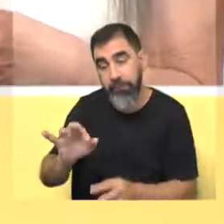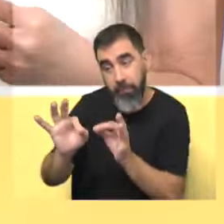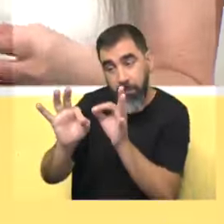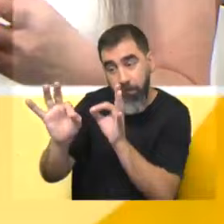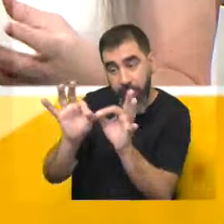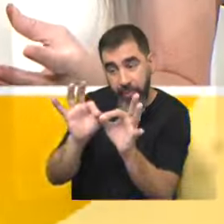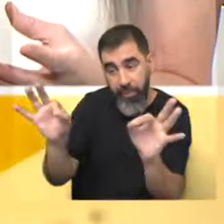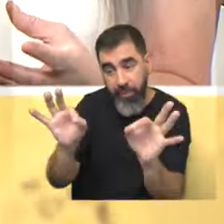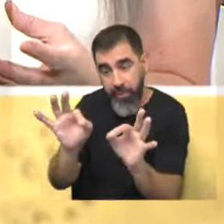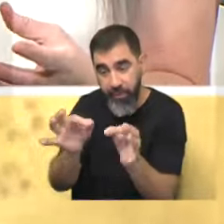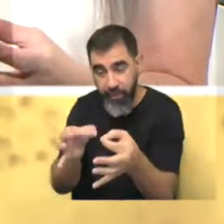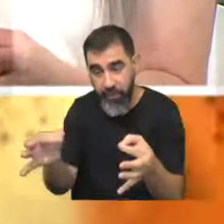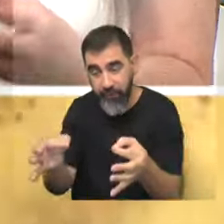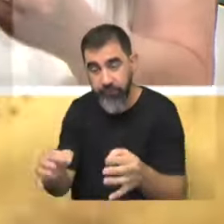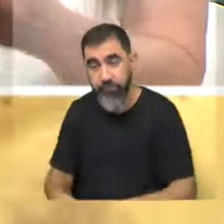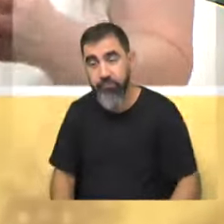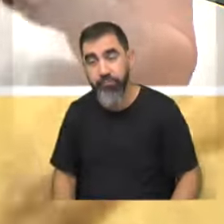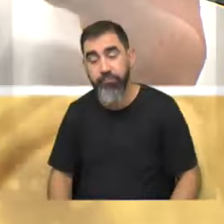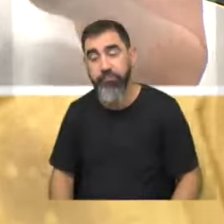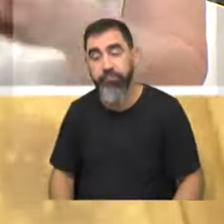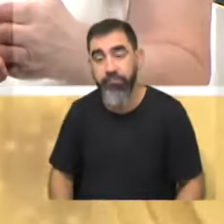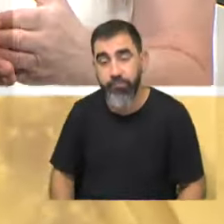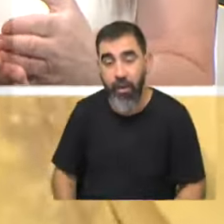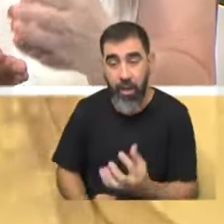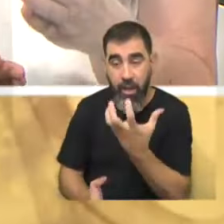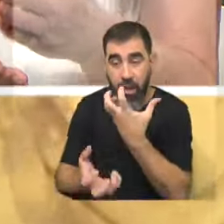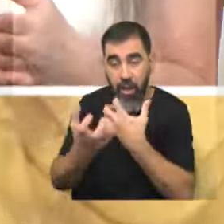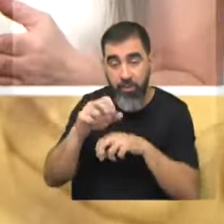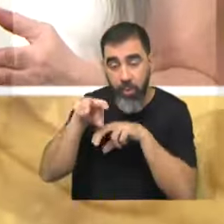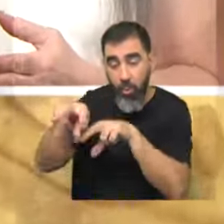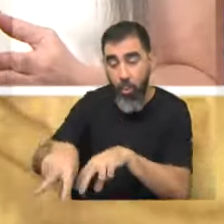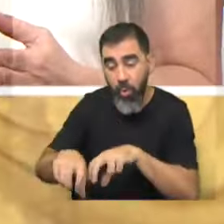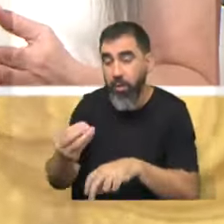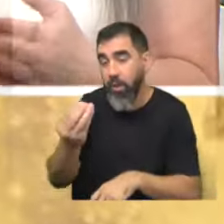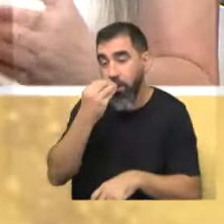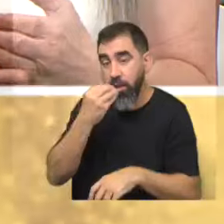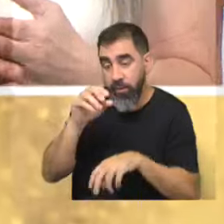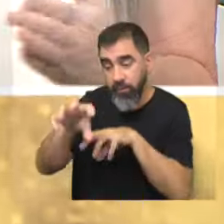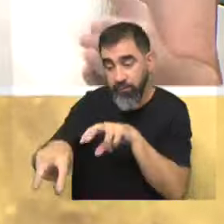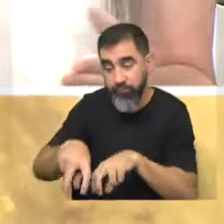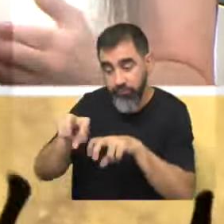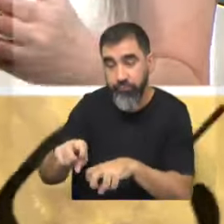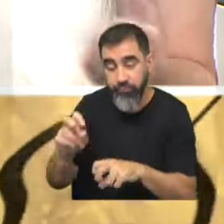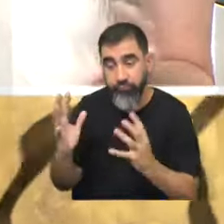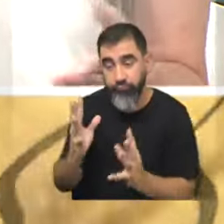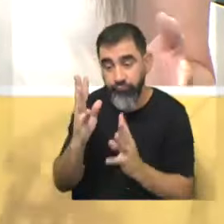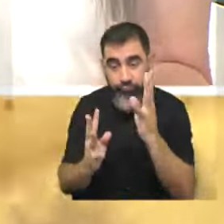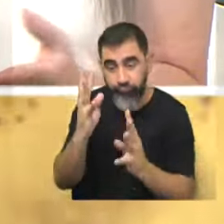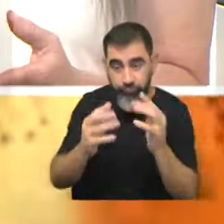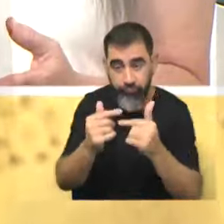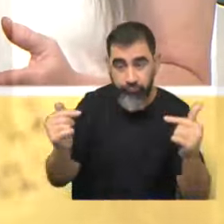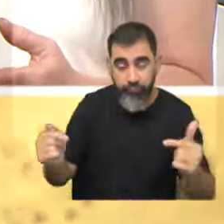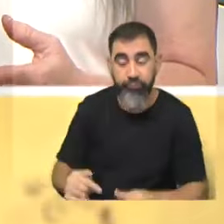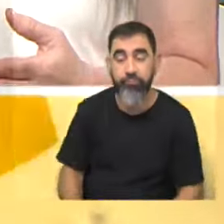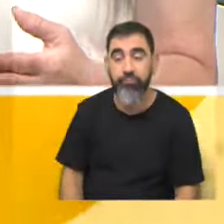medidas de manejo, ¿verdad? Porque estos animales viven en las huertas, se alimentan justamente de las hortalizas, de lo que se cultiva en